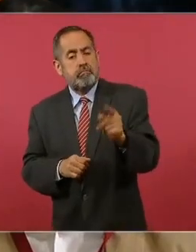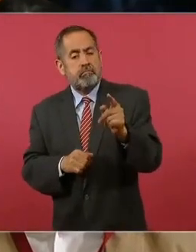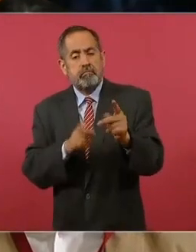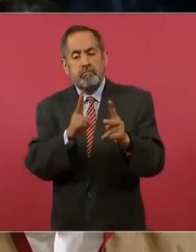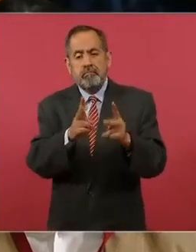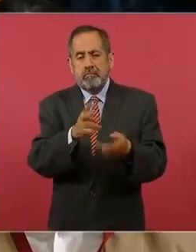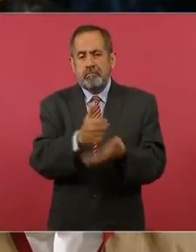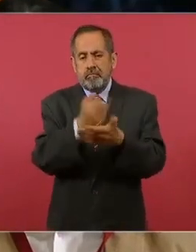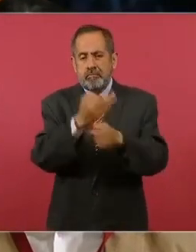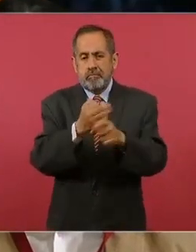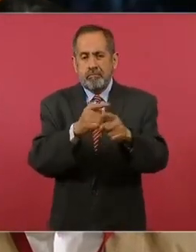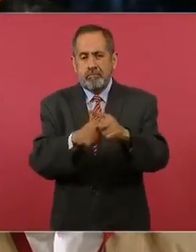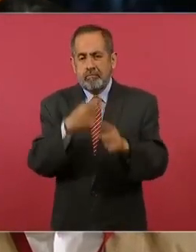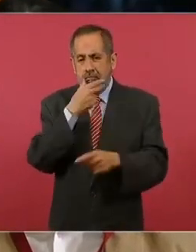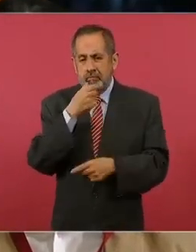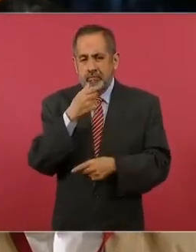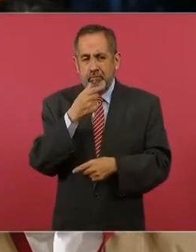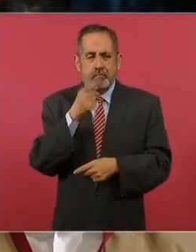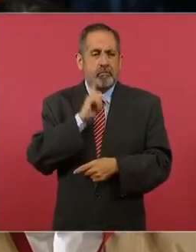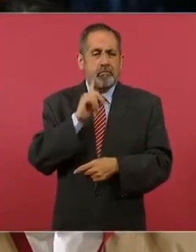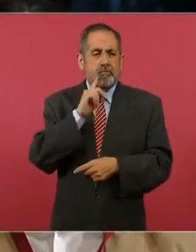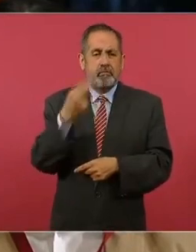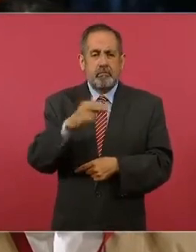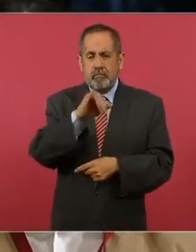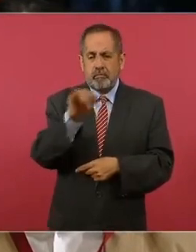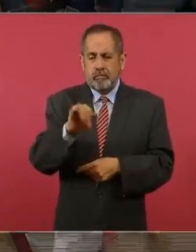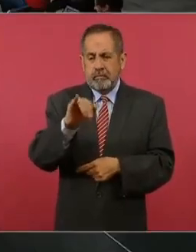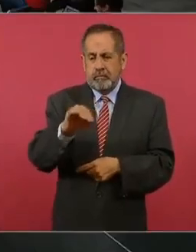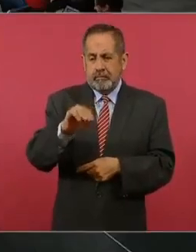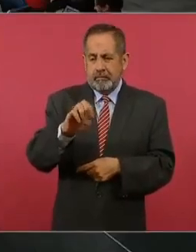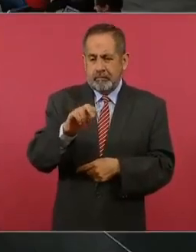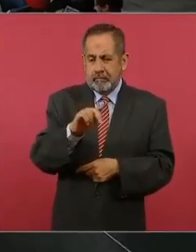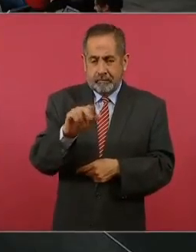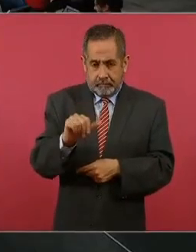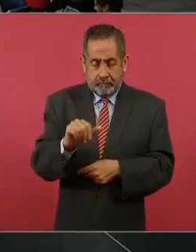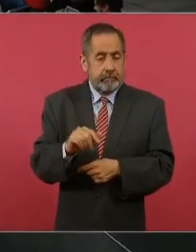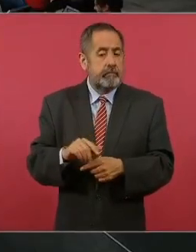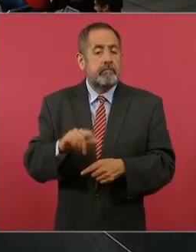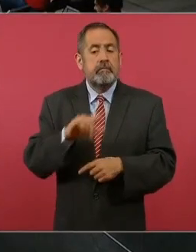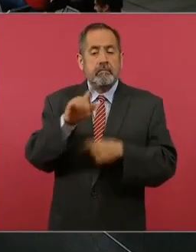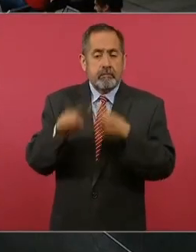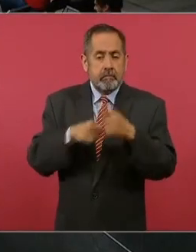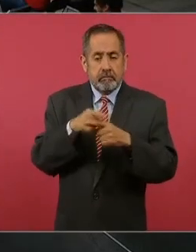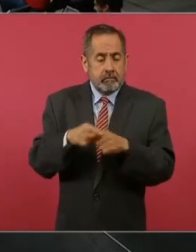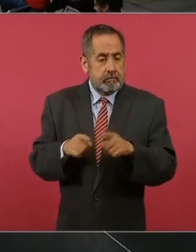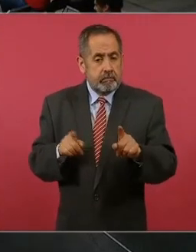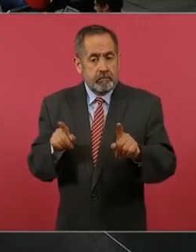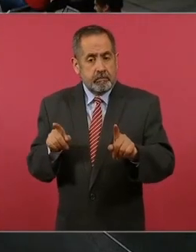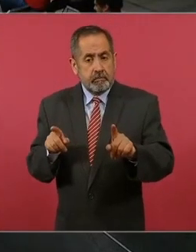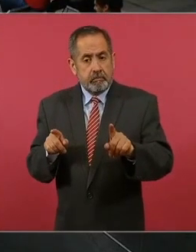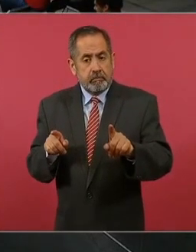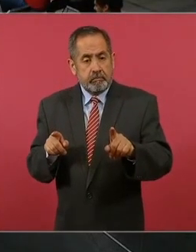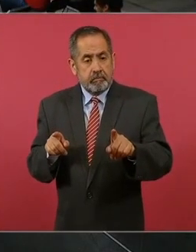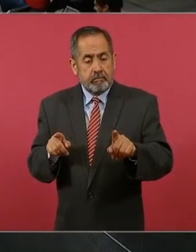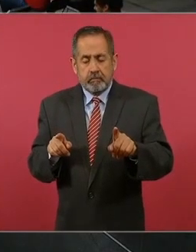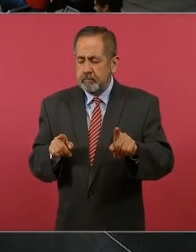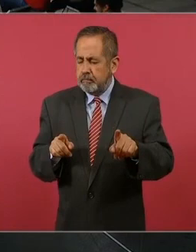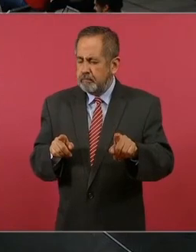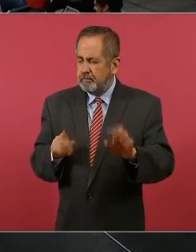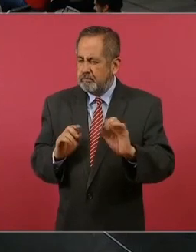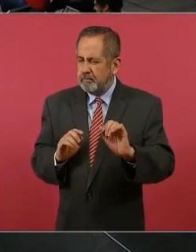un asistente de nombre Jimena, posteriormente guía y acompaña